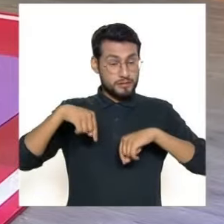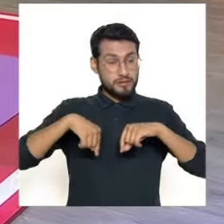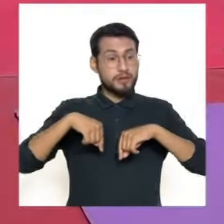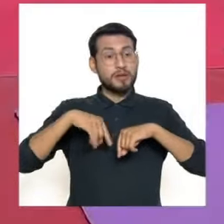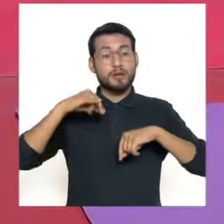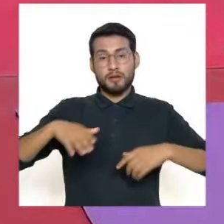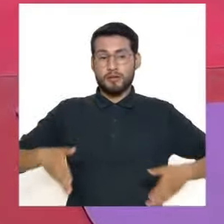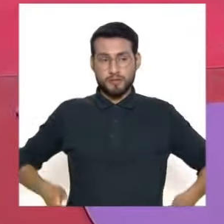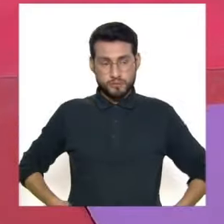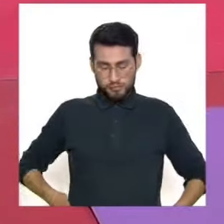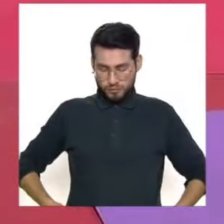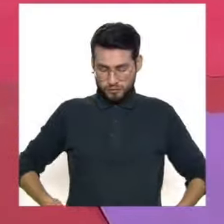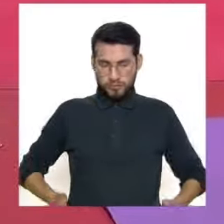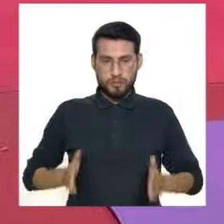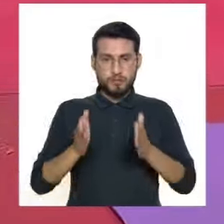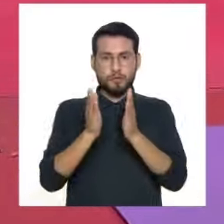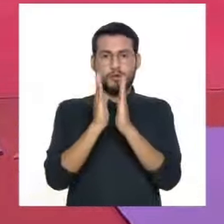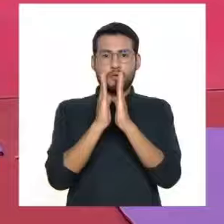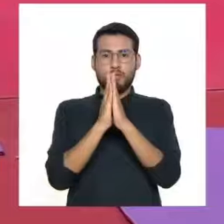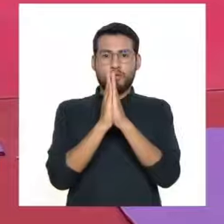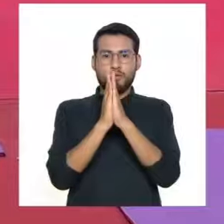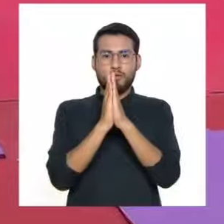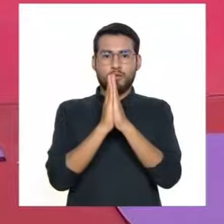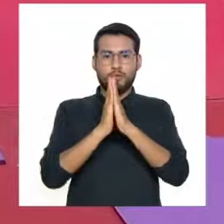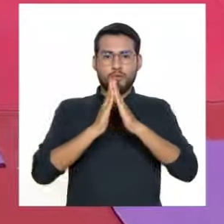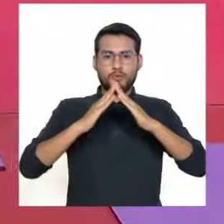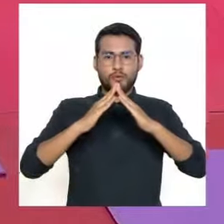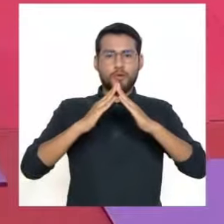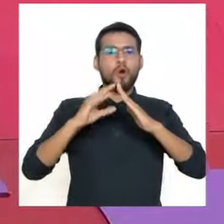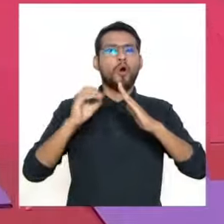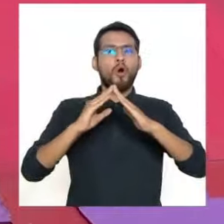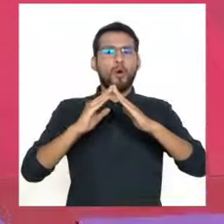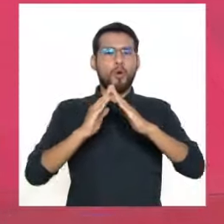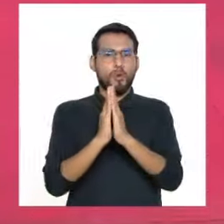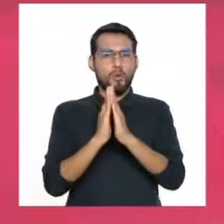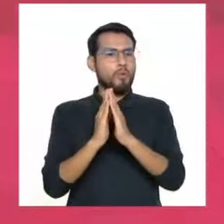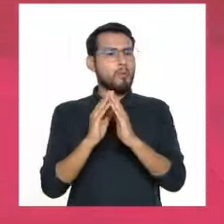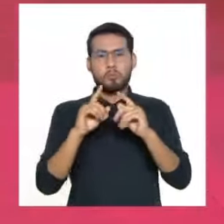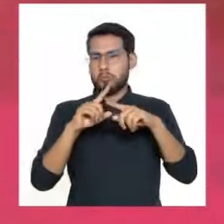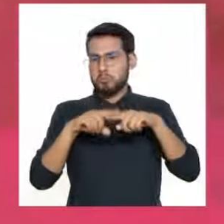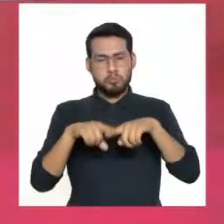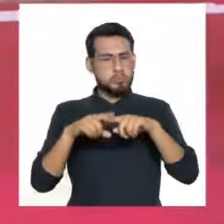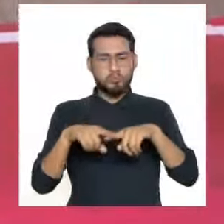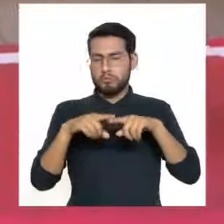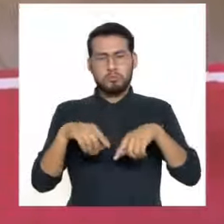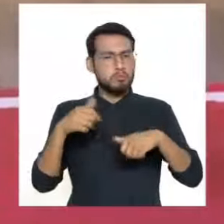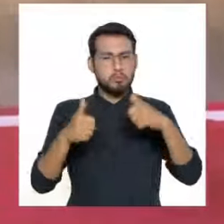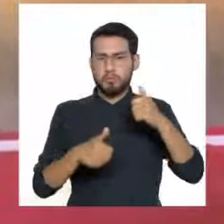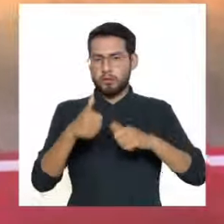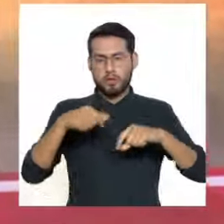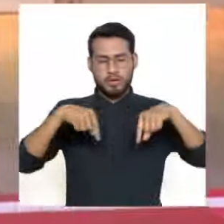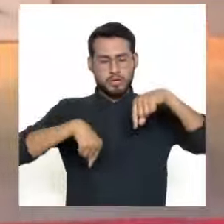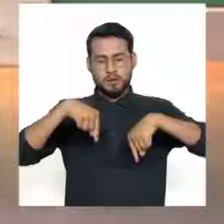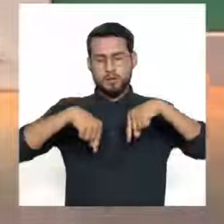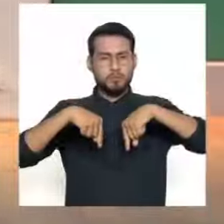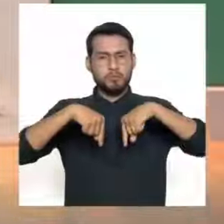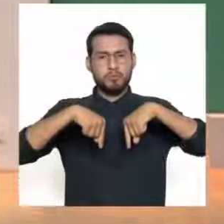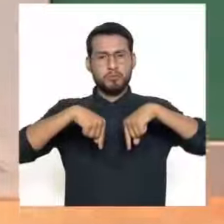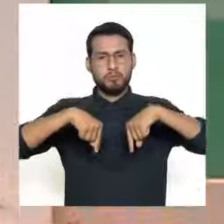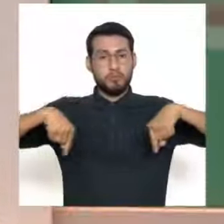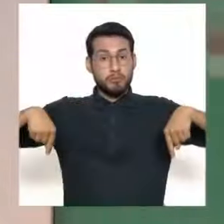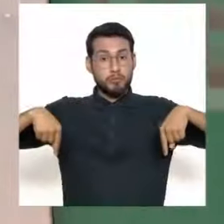caderas o también puede ser con los pies juntos cualquiera de las dos posturas es este está bien